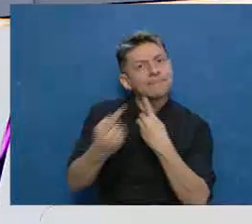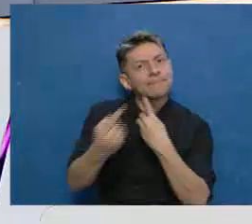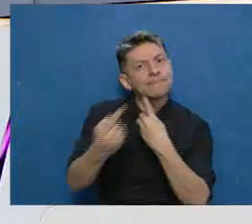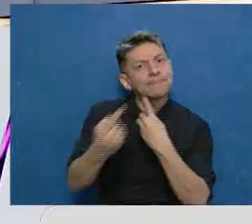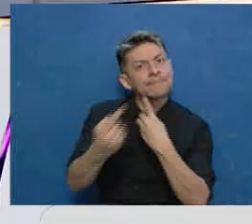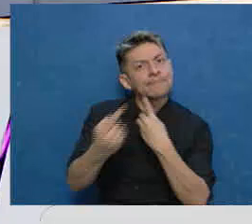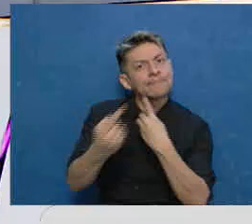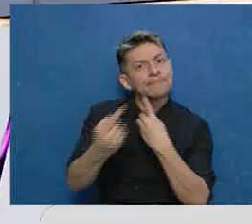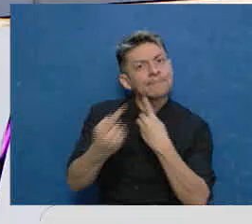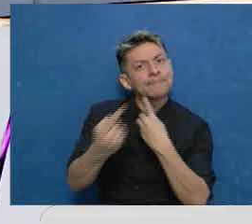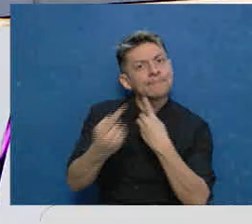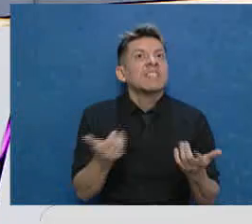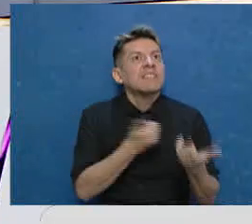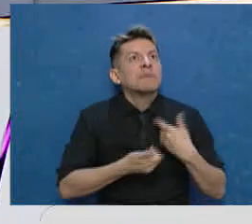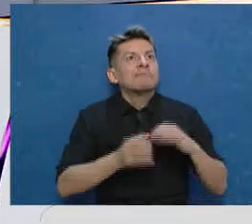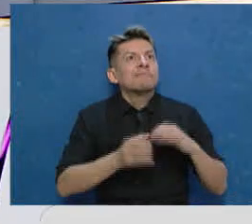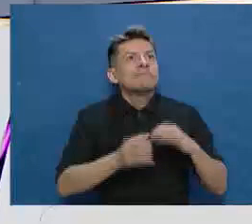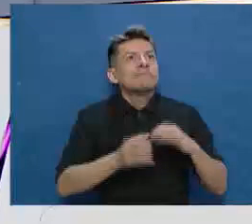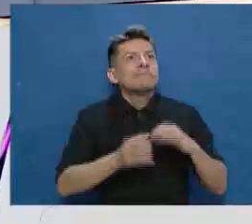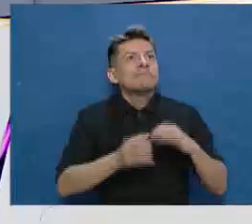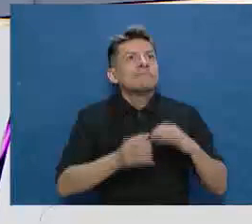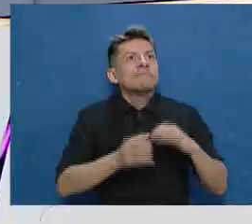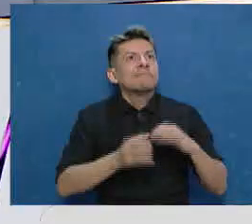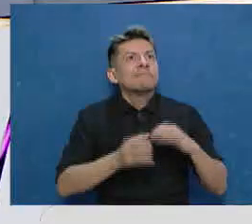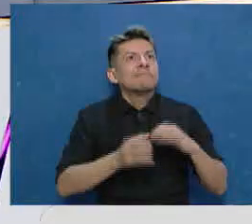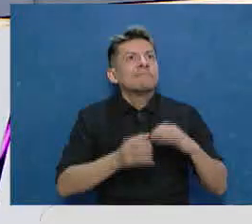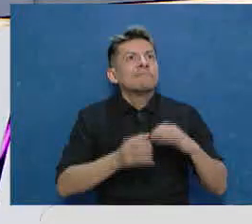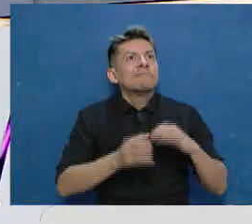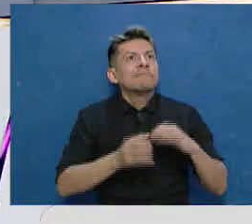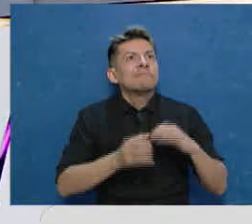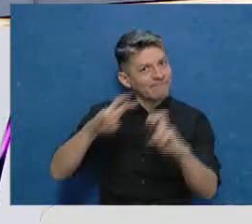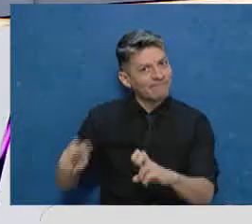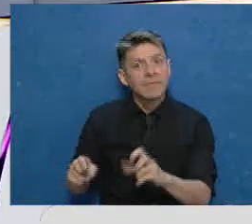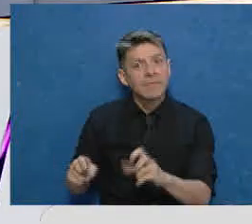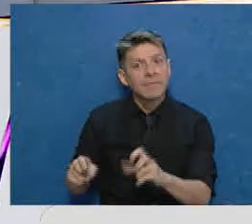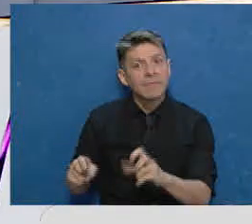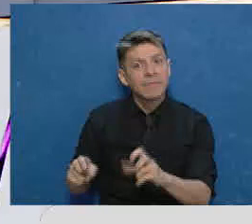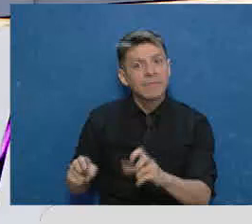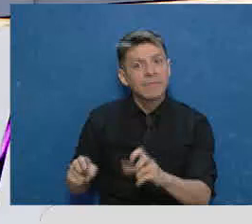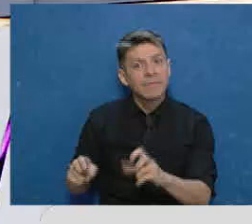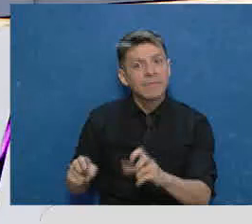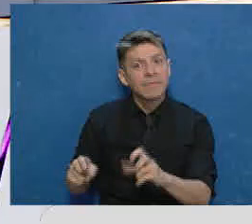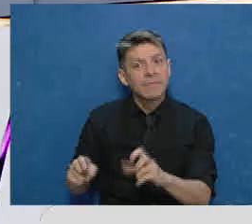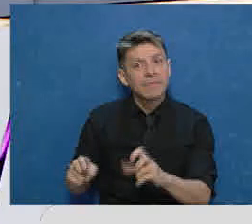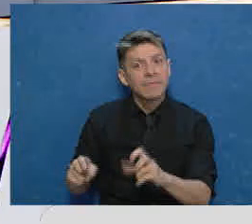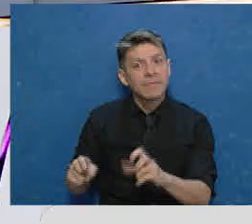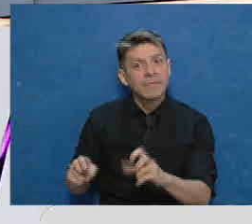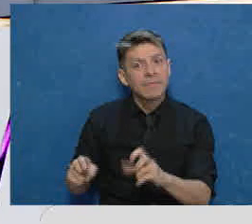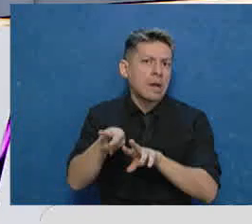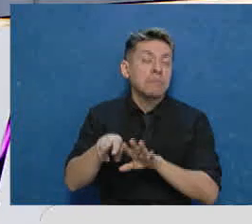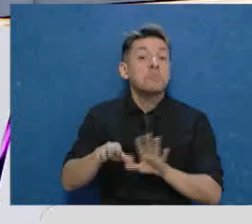no hay demasiadas informaciones al respecto. Se están buscando testimonios, testigos de personas que puedan llegar